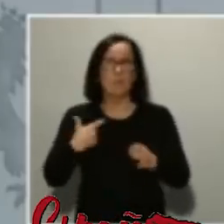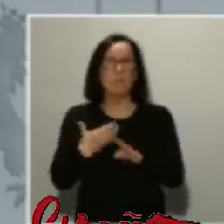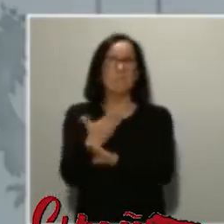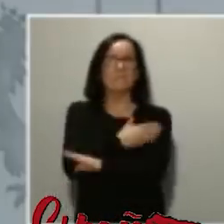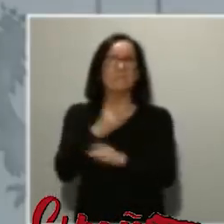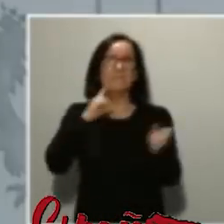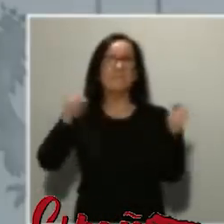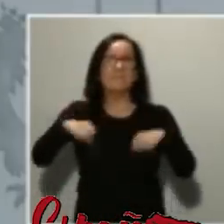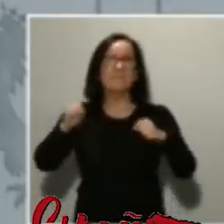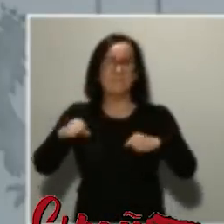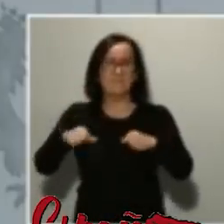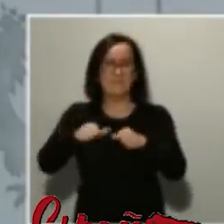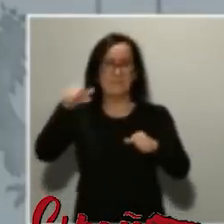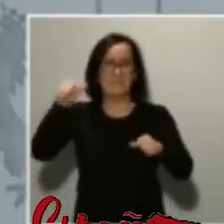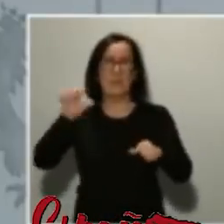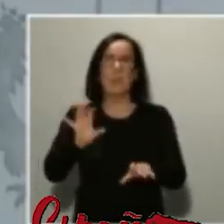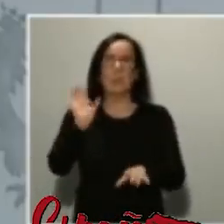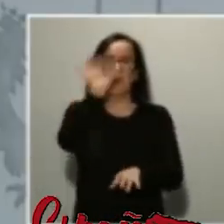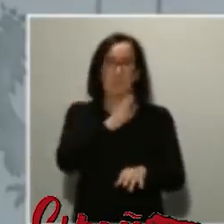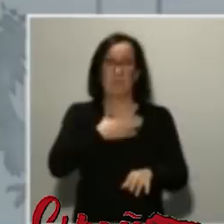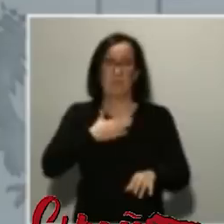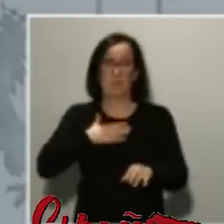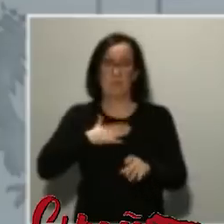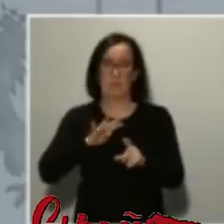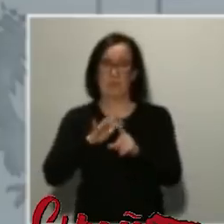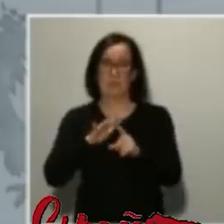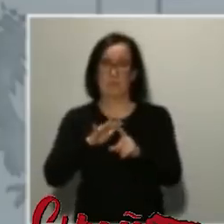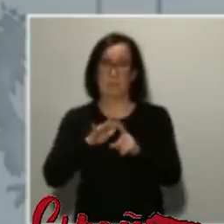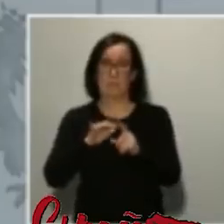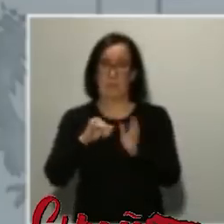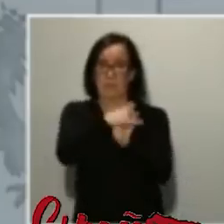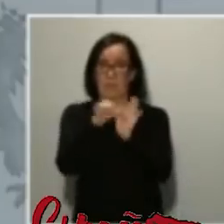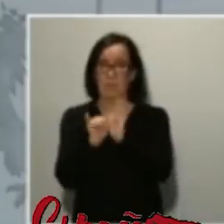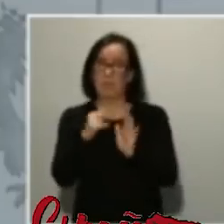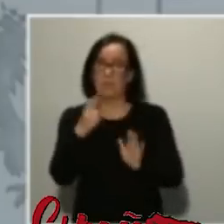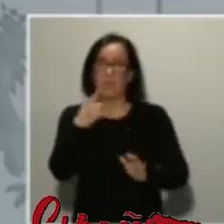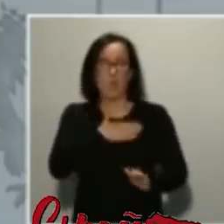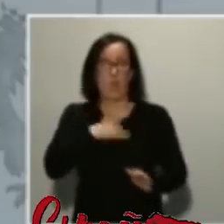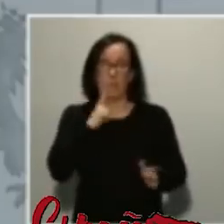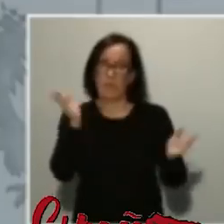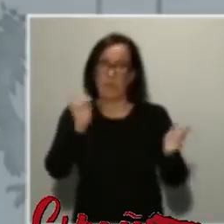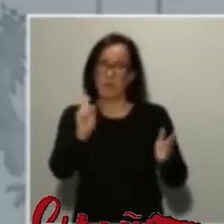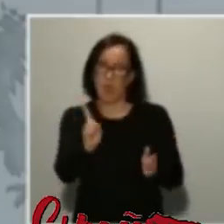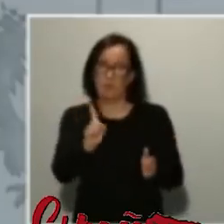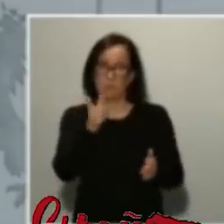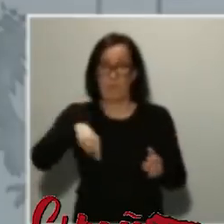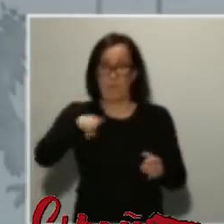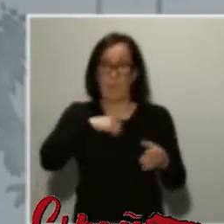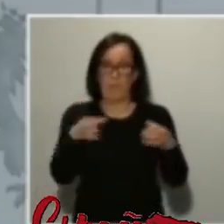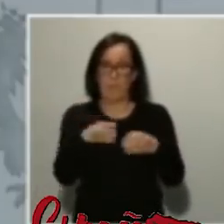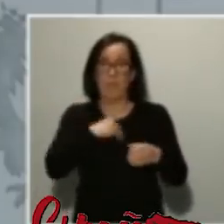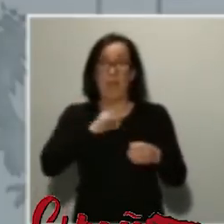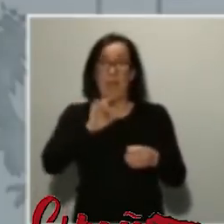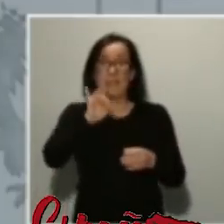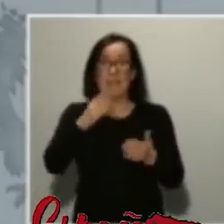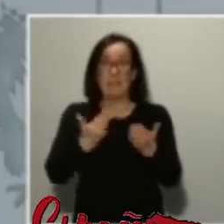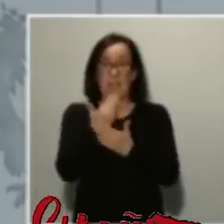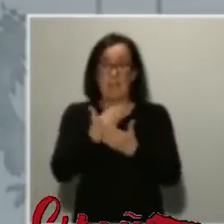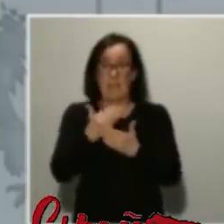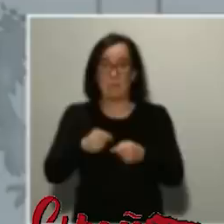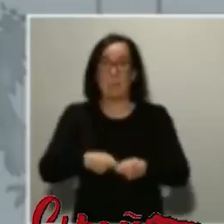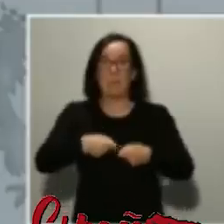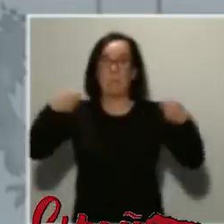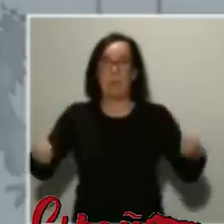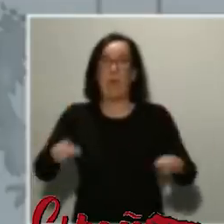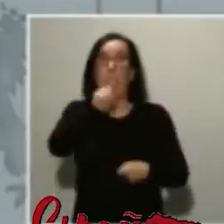criterios de pura imagen, de puro marketing, y juguemos todos a